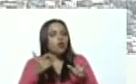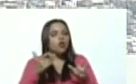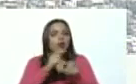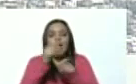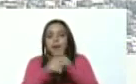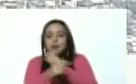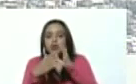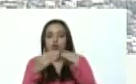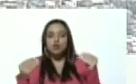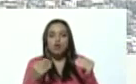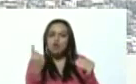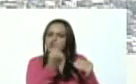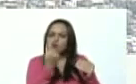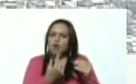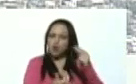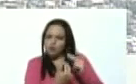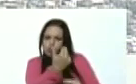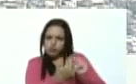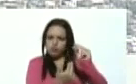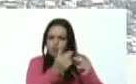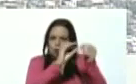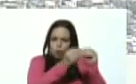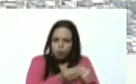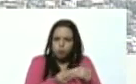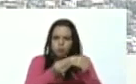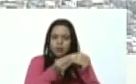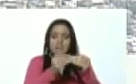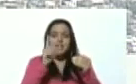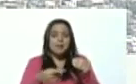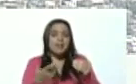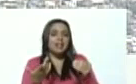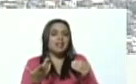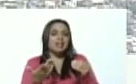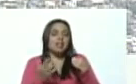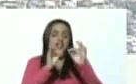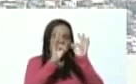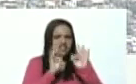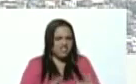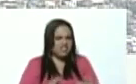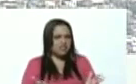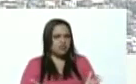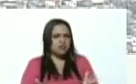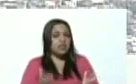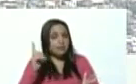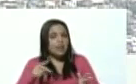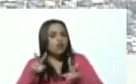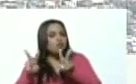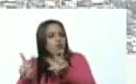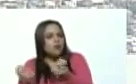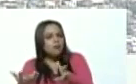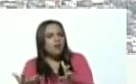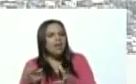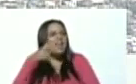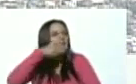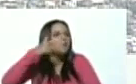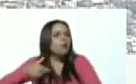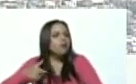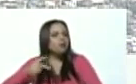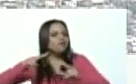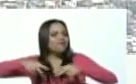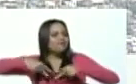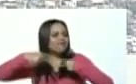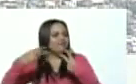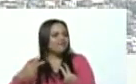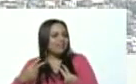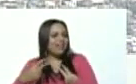No solo lo estructural material, lo estructural física. Lo nuevo es el pueblo nuevo, la